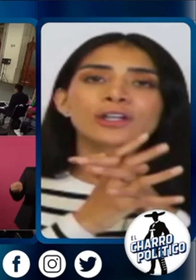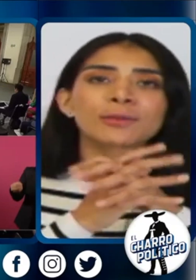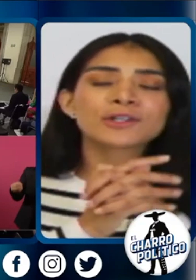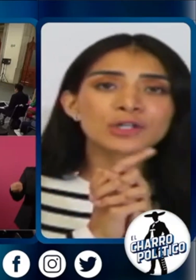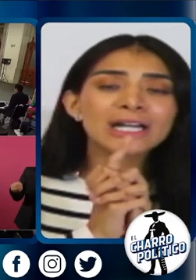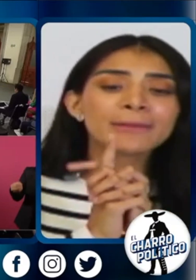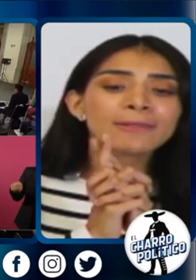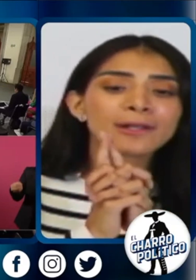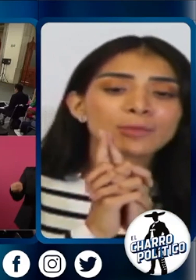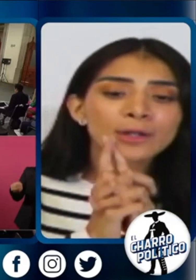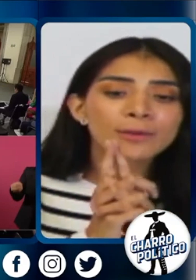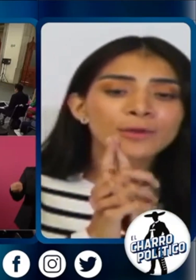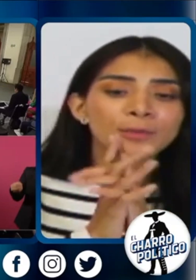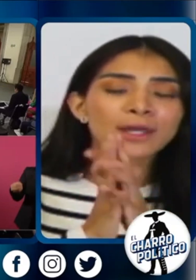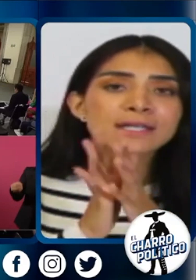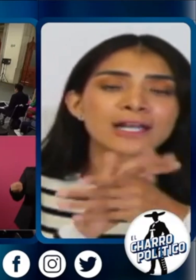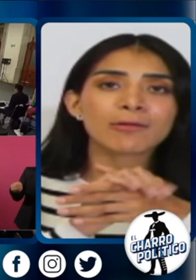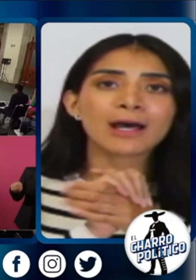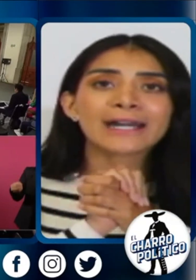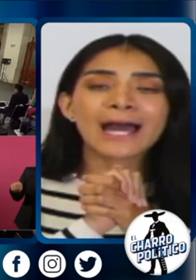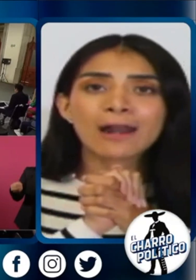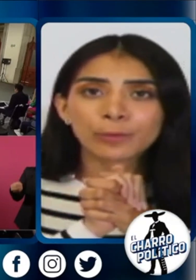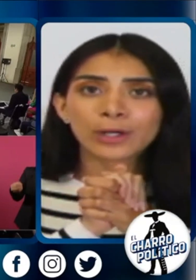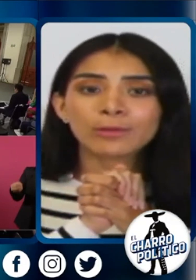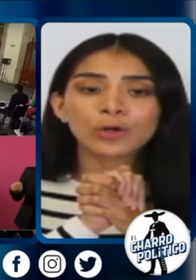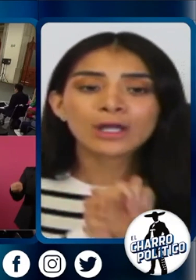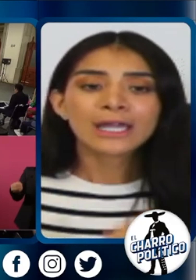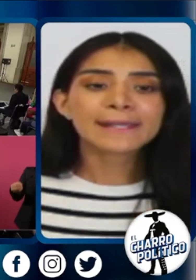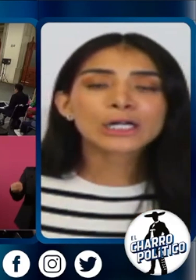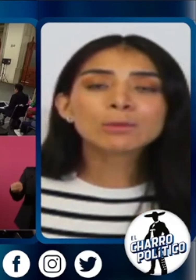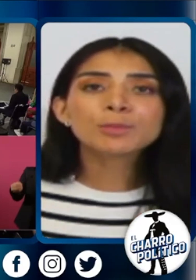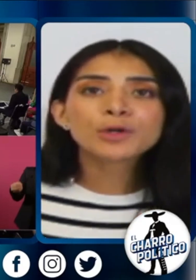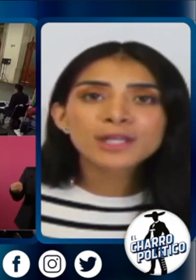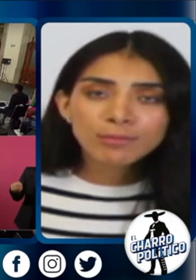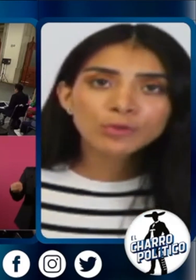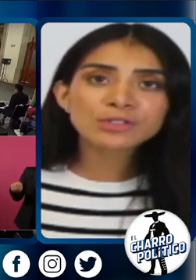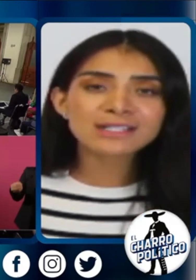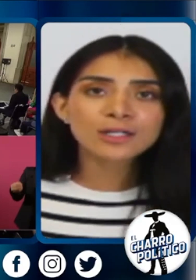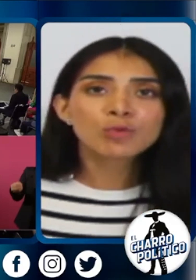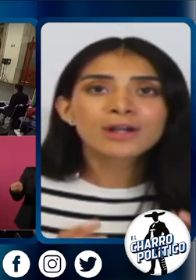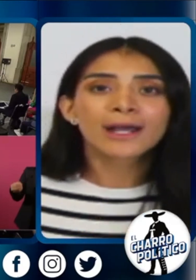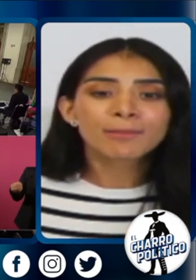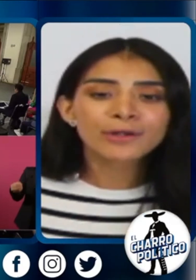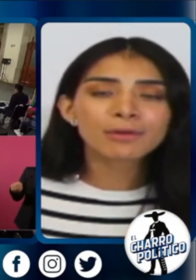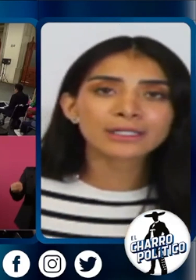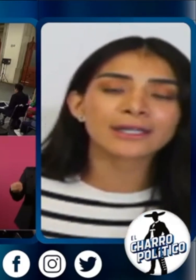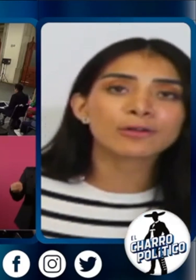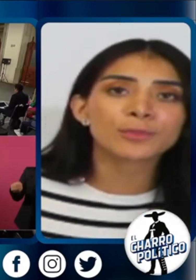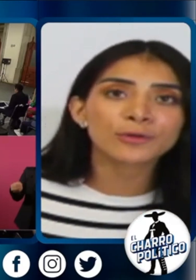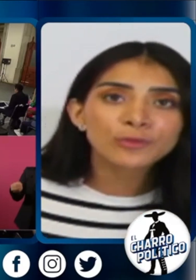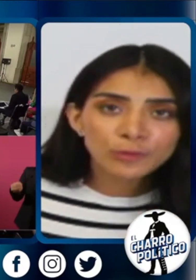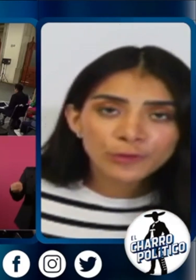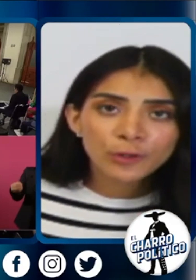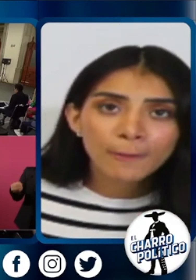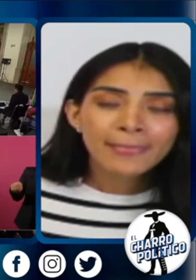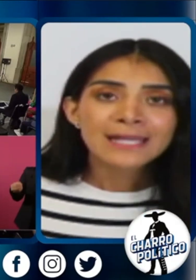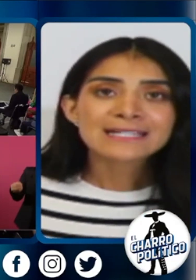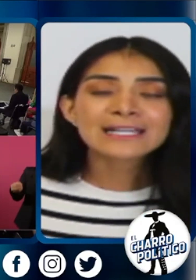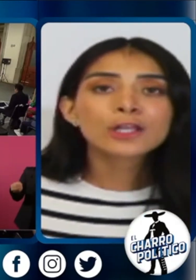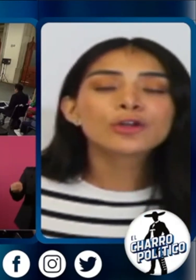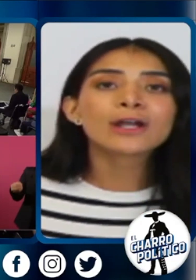claro y firme, solamente el pueblo puede salvar al pueblo. ¿Y cómo podemos hacer un cambio verdadero y